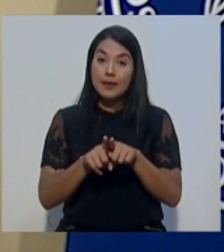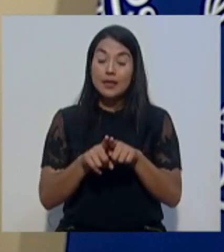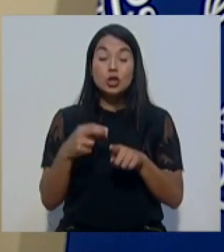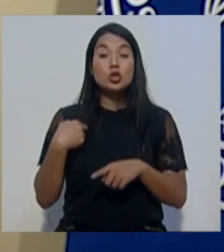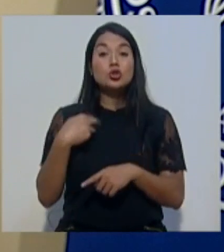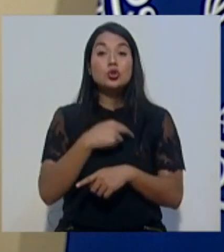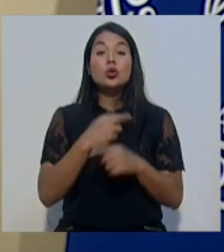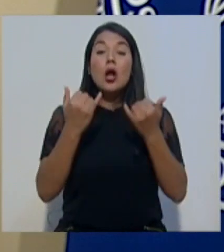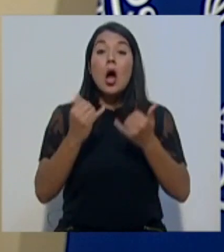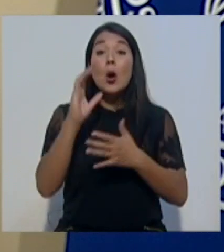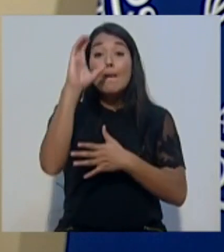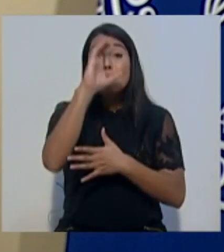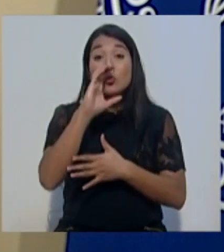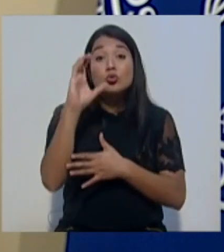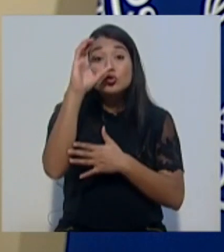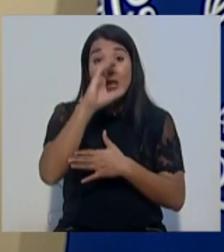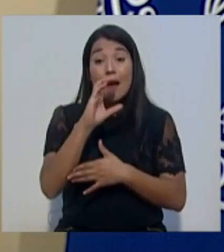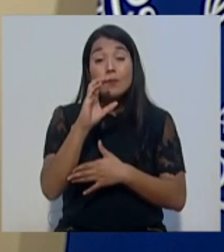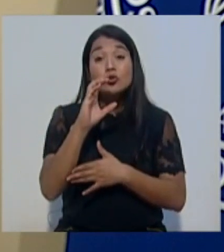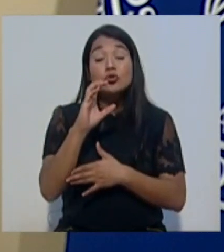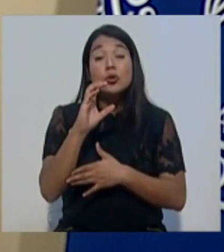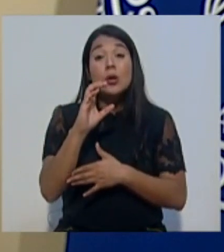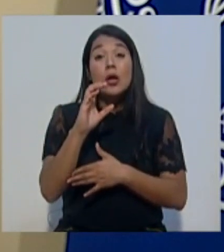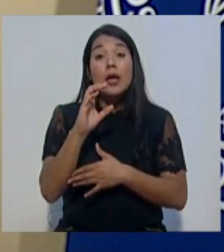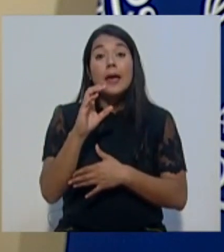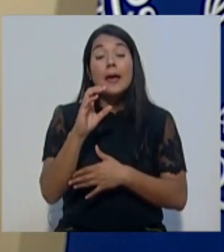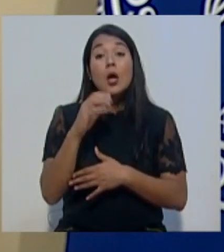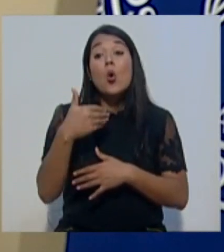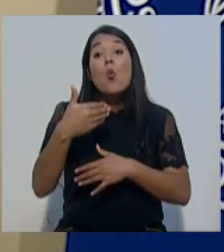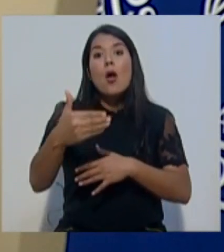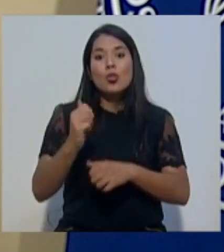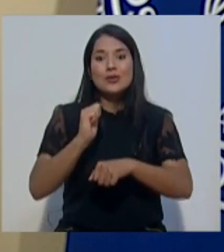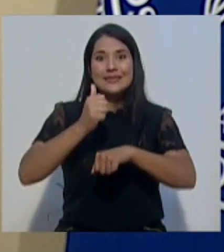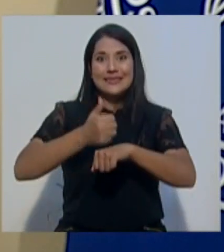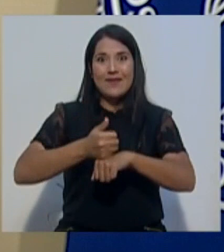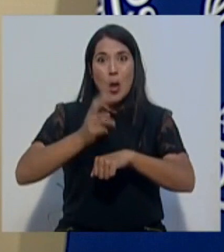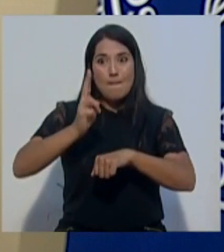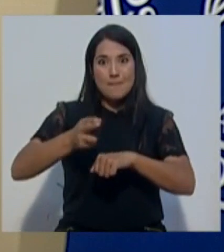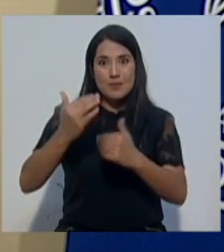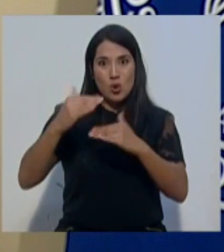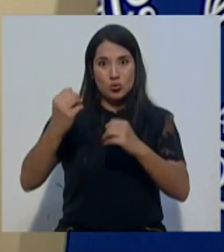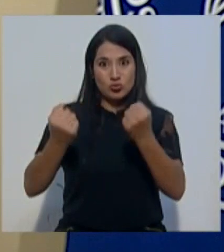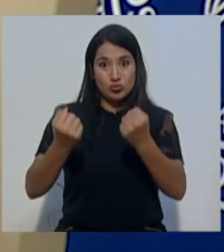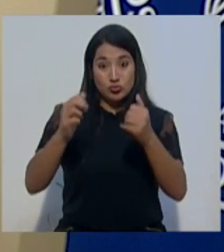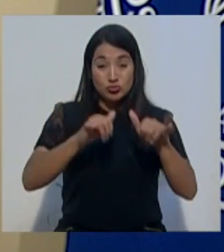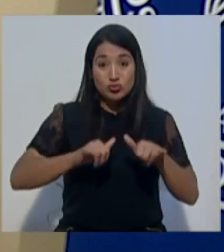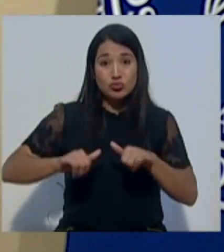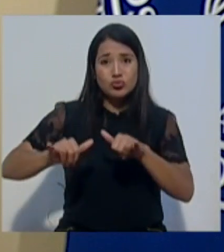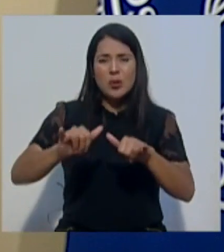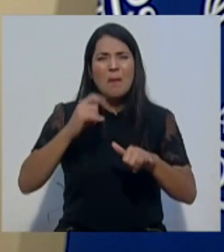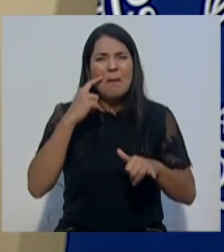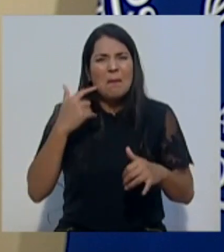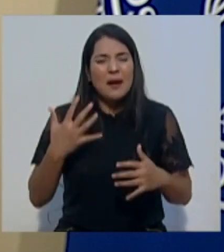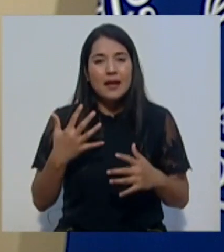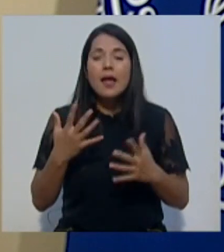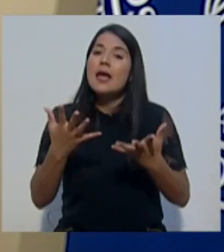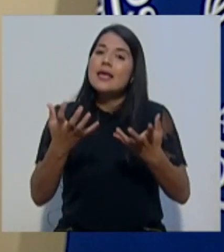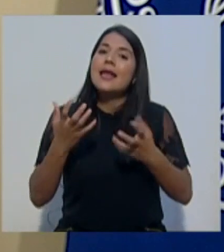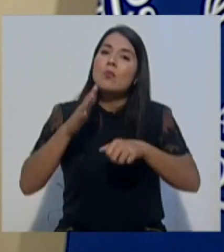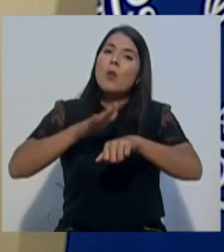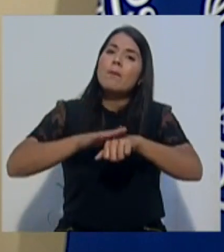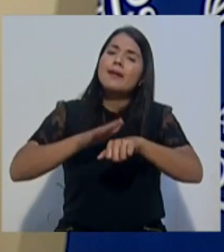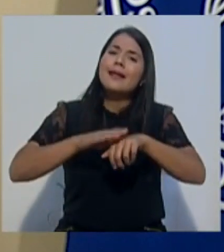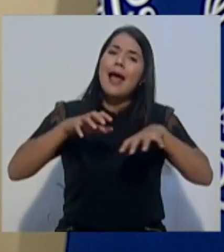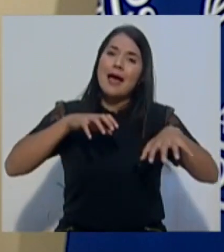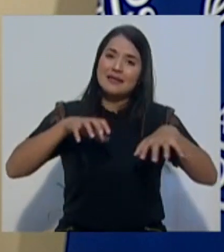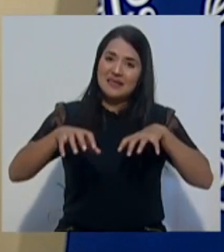estamos buscando con la unificación de la restricción vehicular, por ejemplo, es permitir algunas actividades que la gente pueda